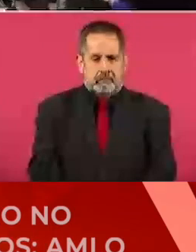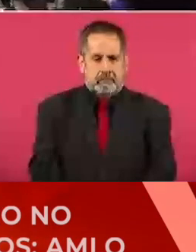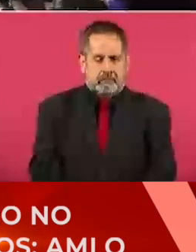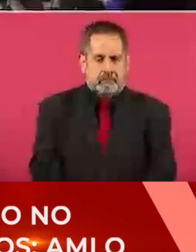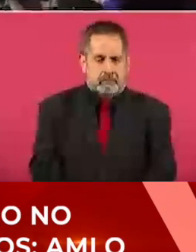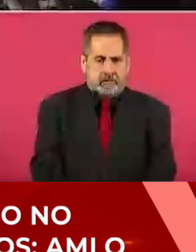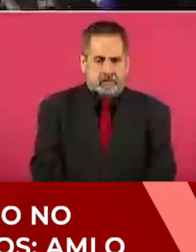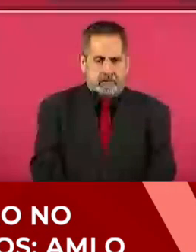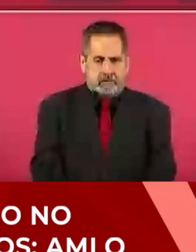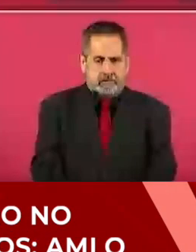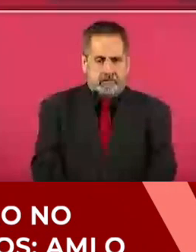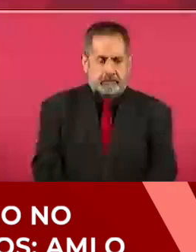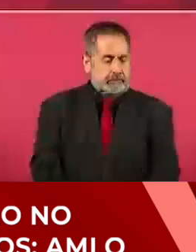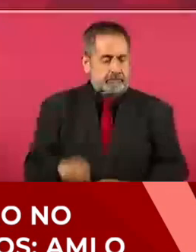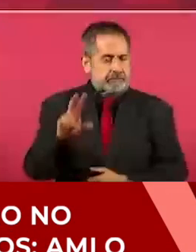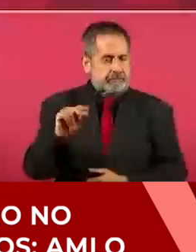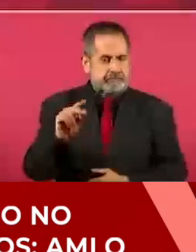no